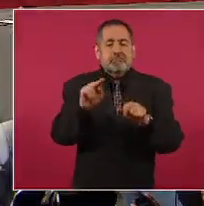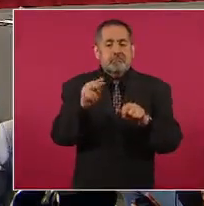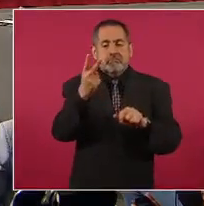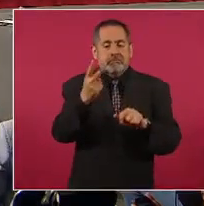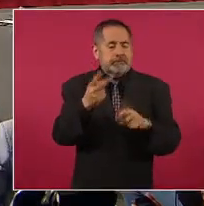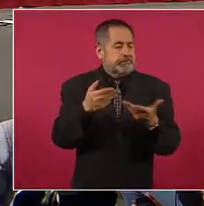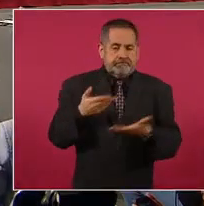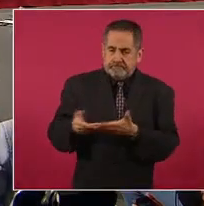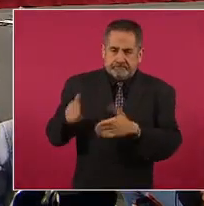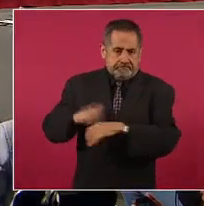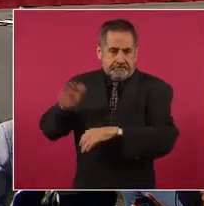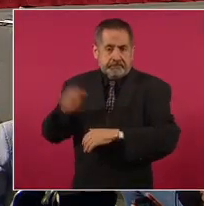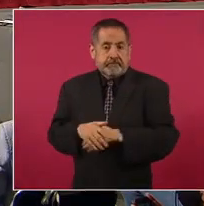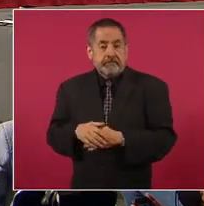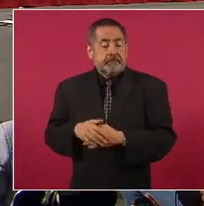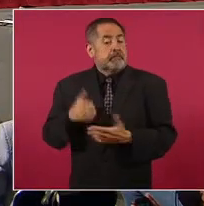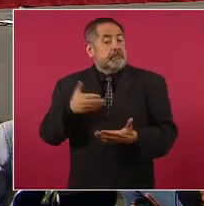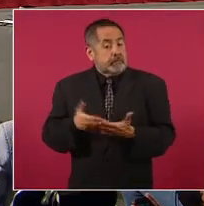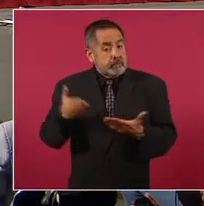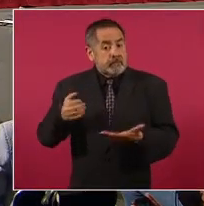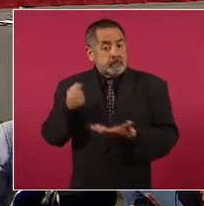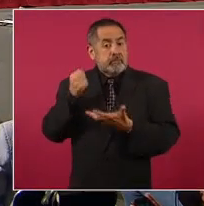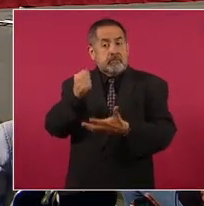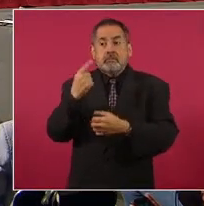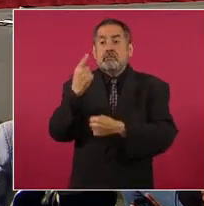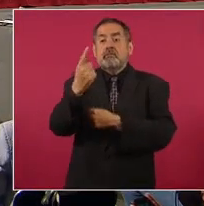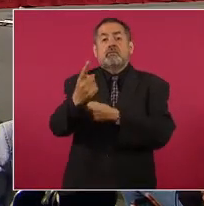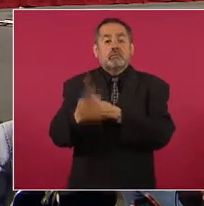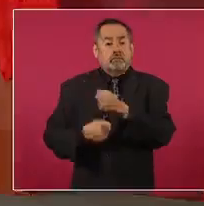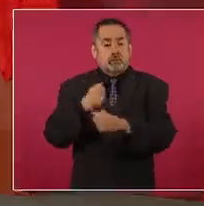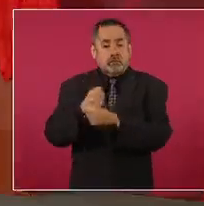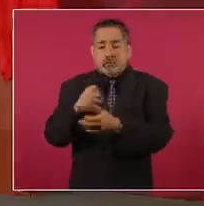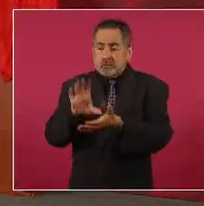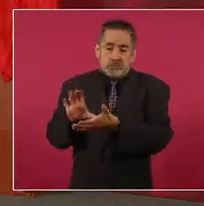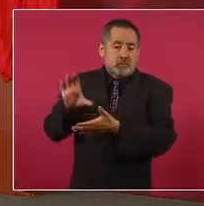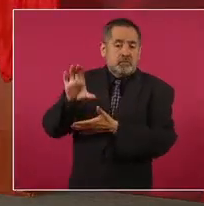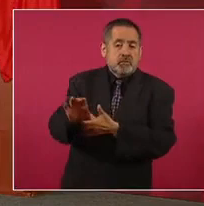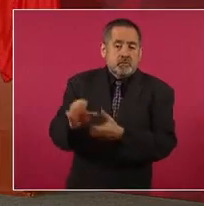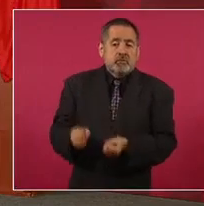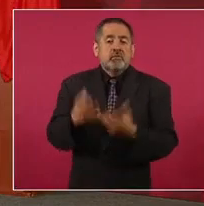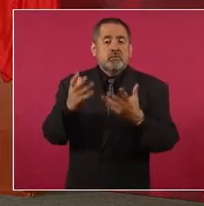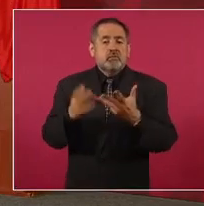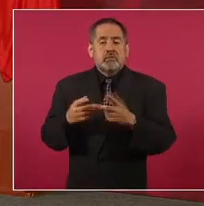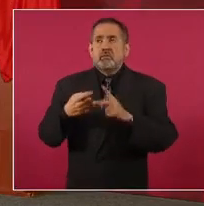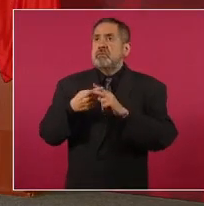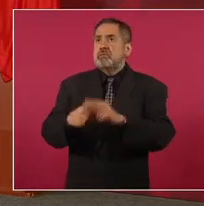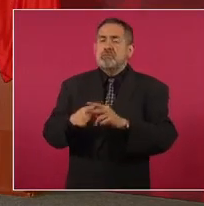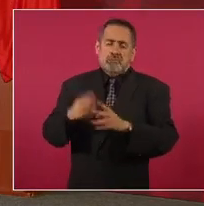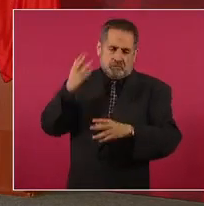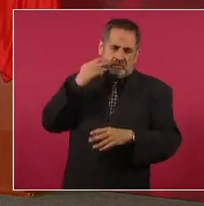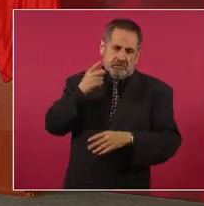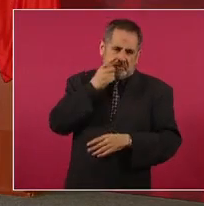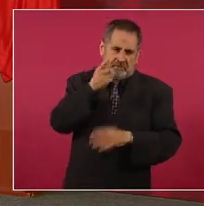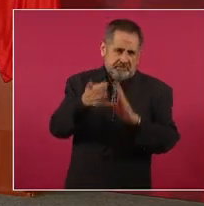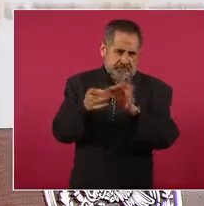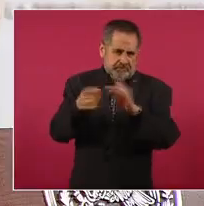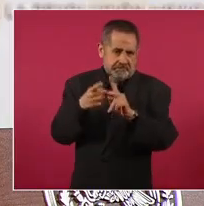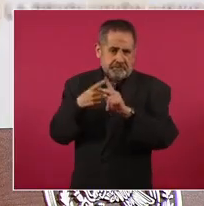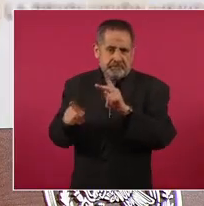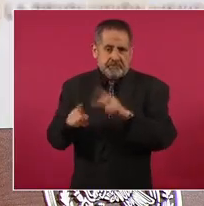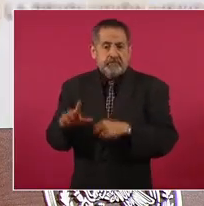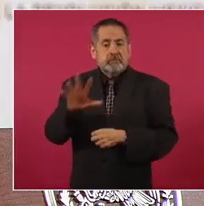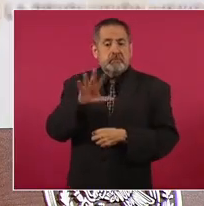782. El presupuesto para el próximo año del mecanismo será inicialmente, como siempre lo hemos señalado,